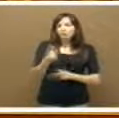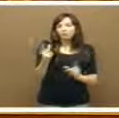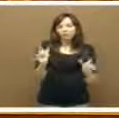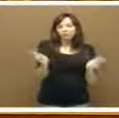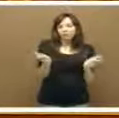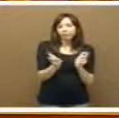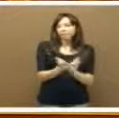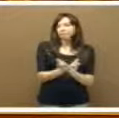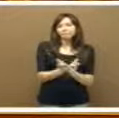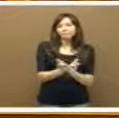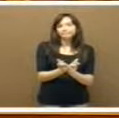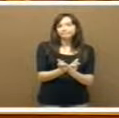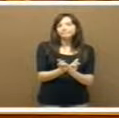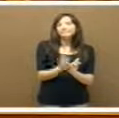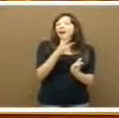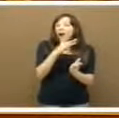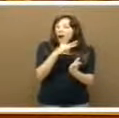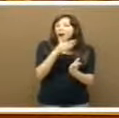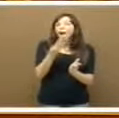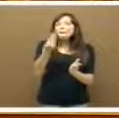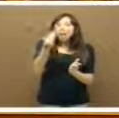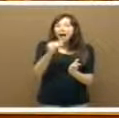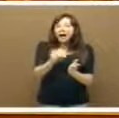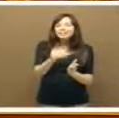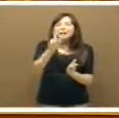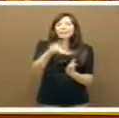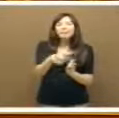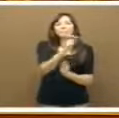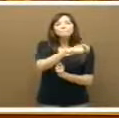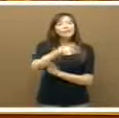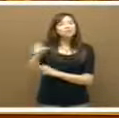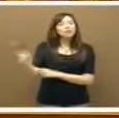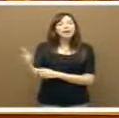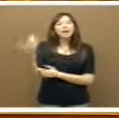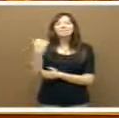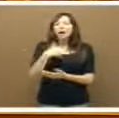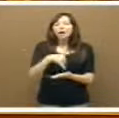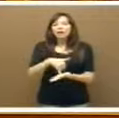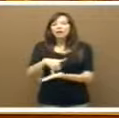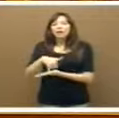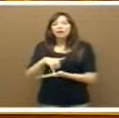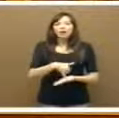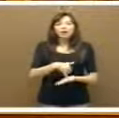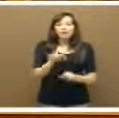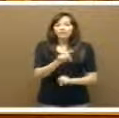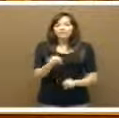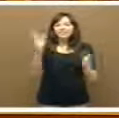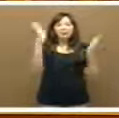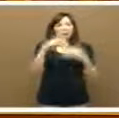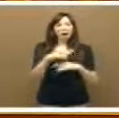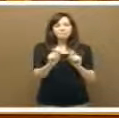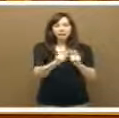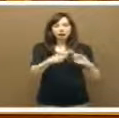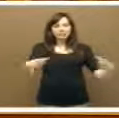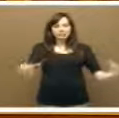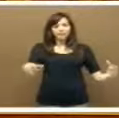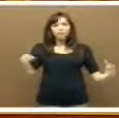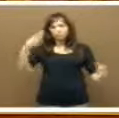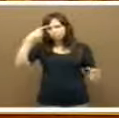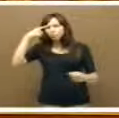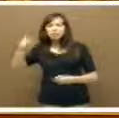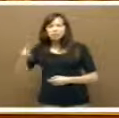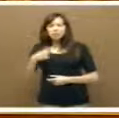el número de los que quedan, digamos, prácticamente a la intemperie. Usted sabe que le he puesto en más de una ocasión el